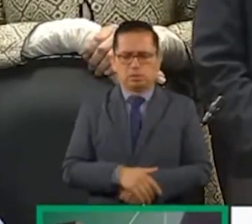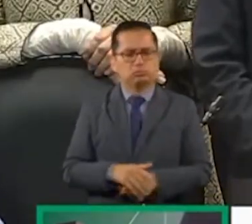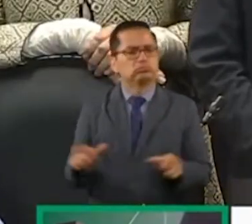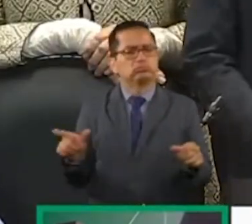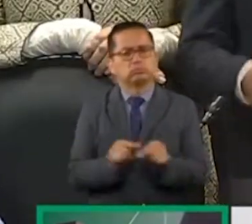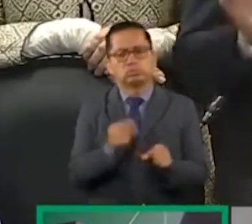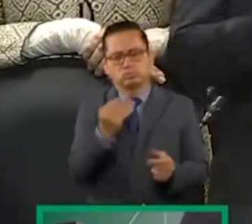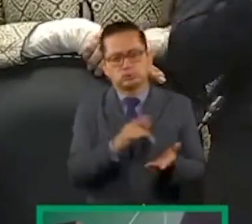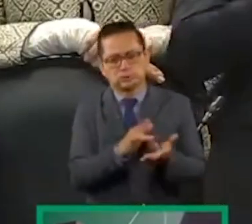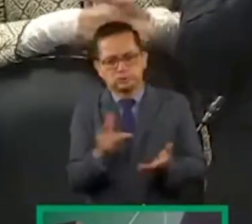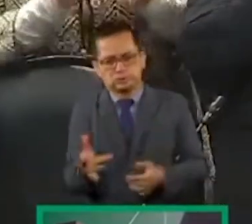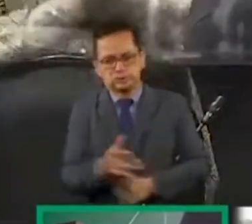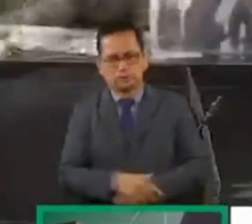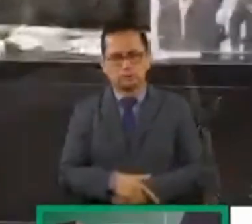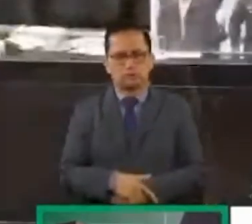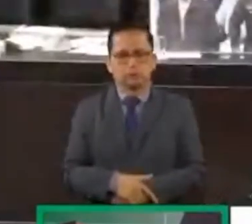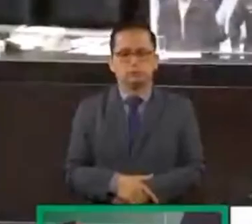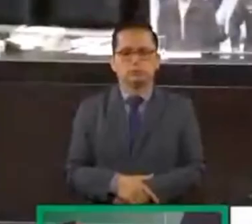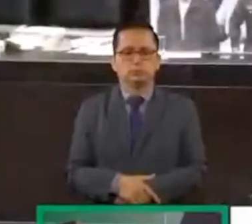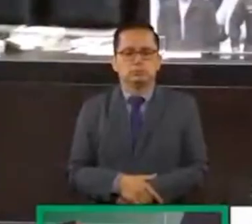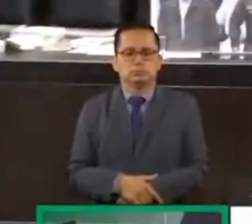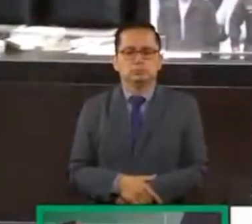y muchísimas gracias.